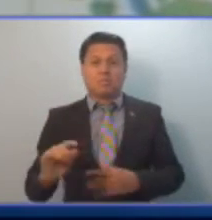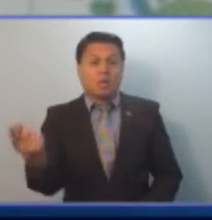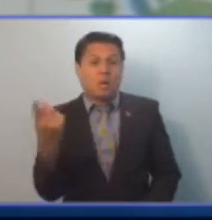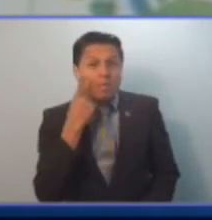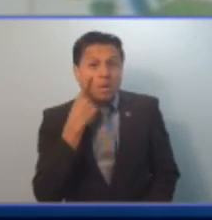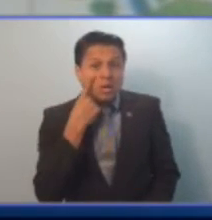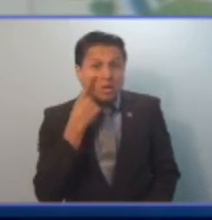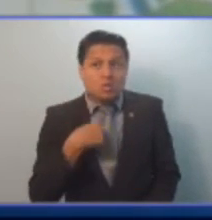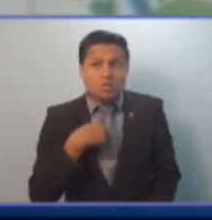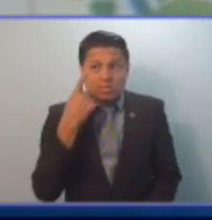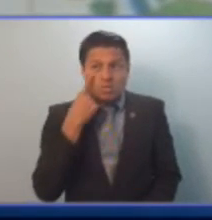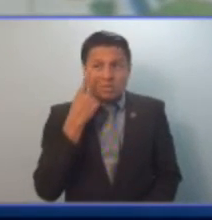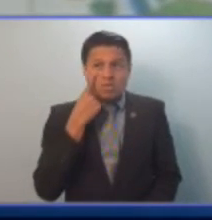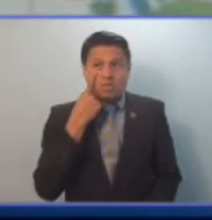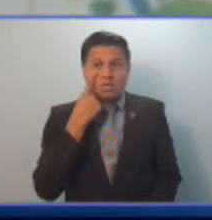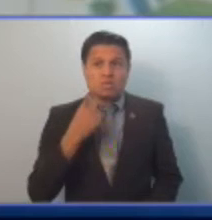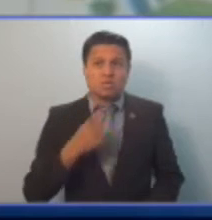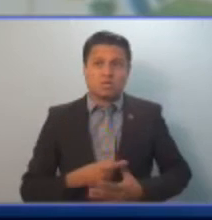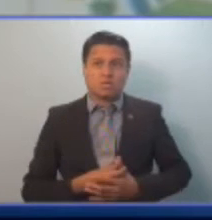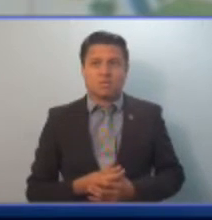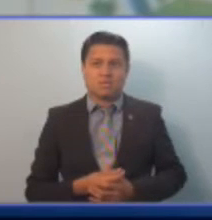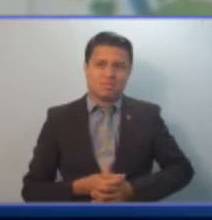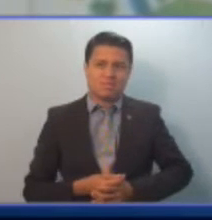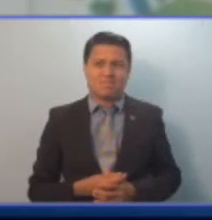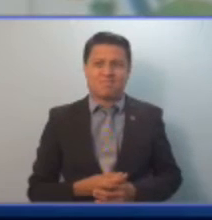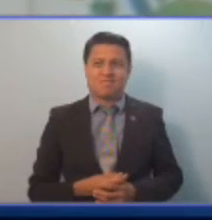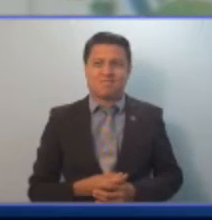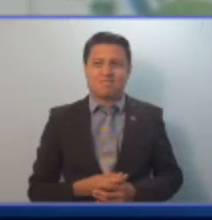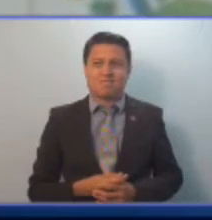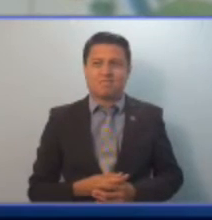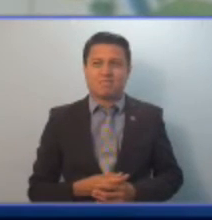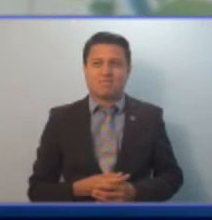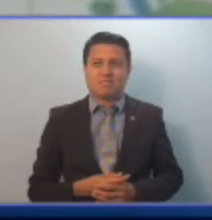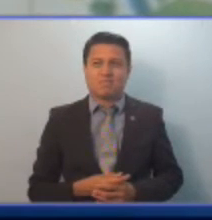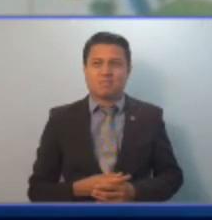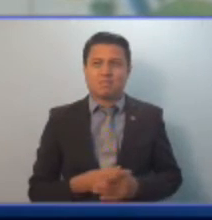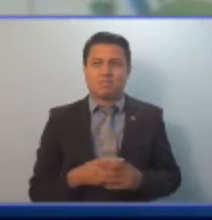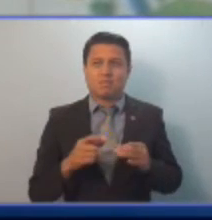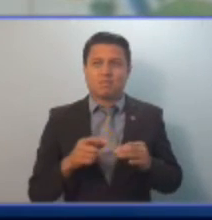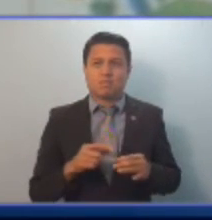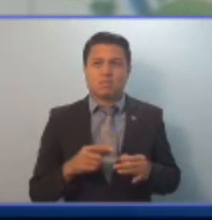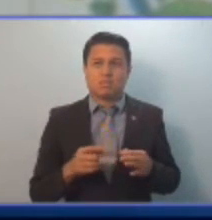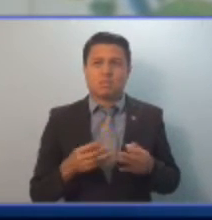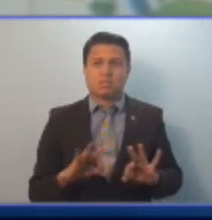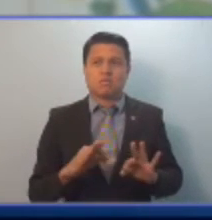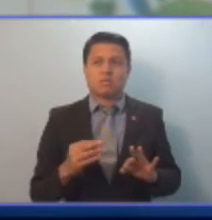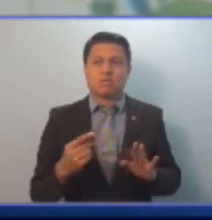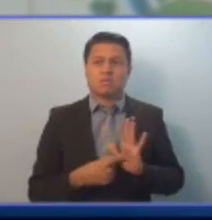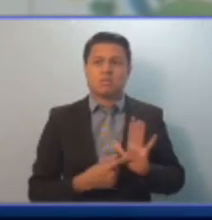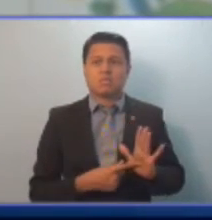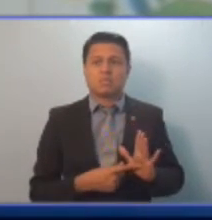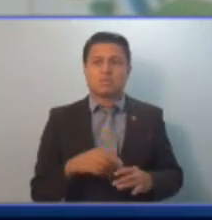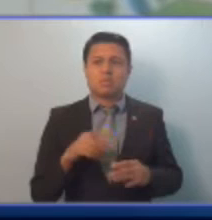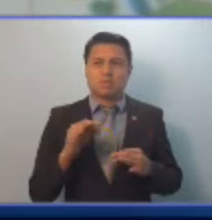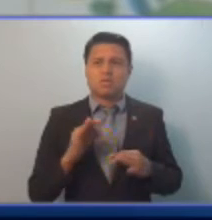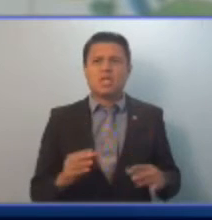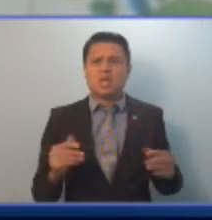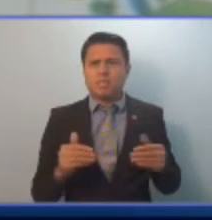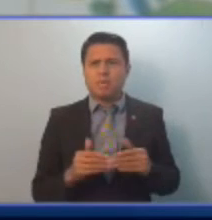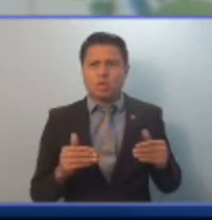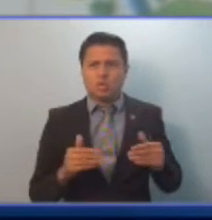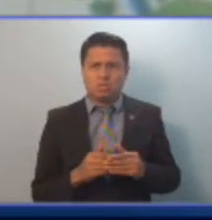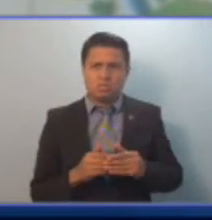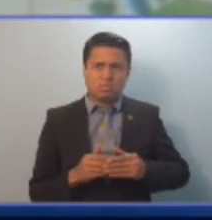pendiente. Ganaba unos $1.500, pero en esa área estaba asignada. Normalmente me reunía,